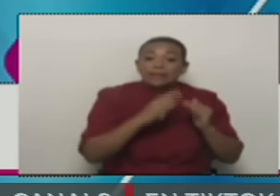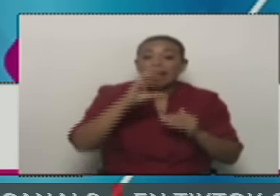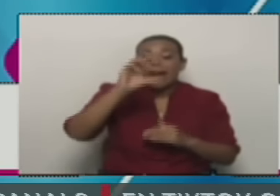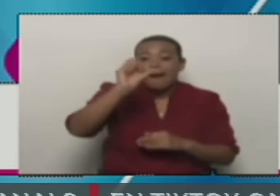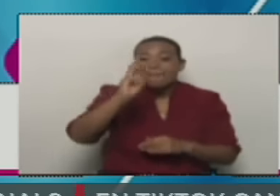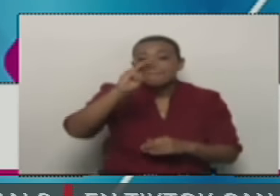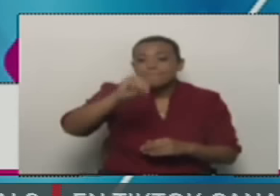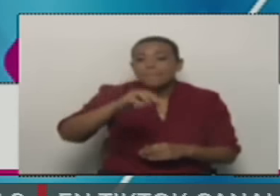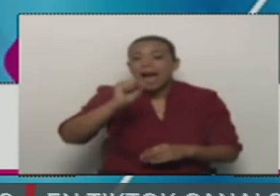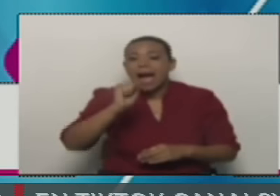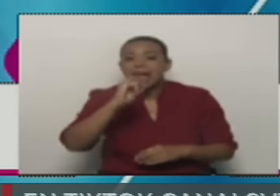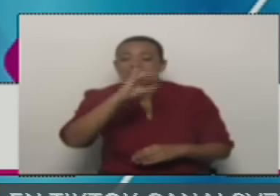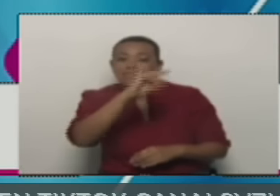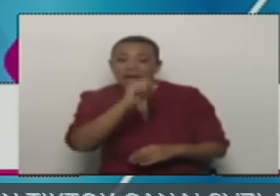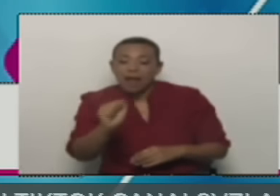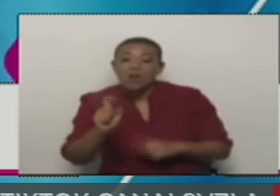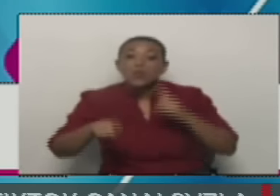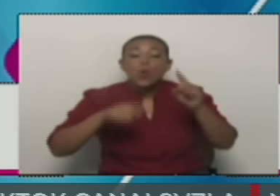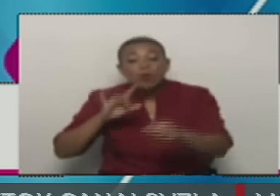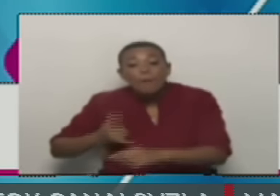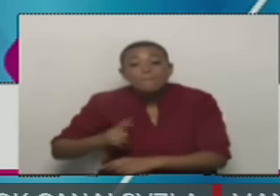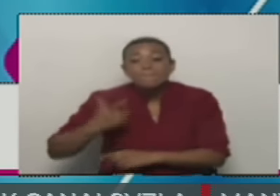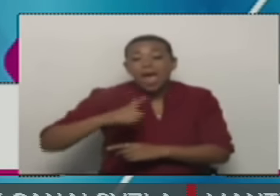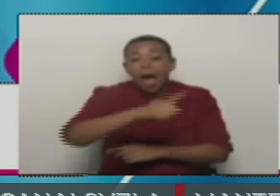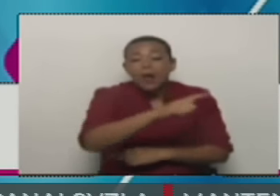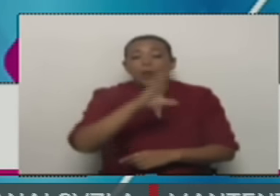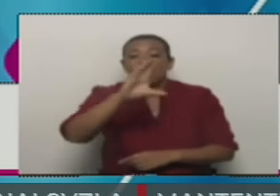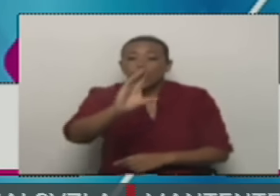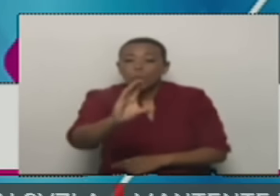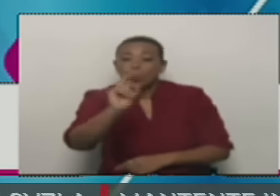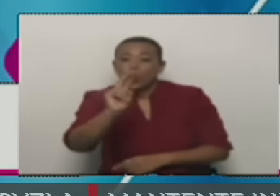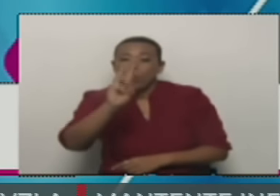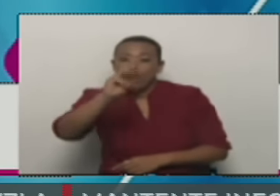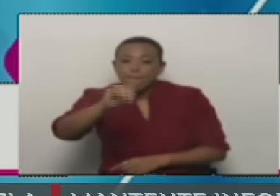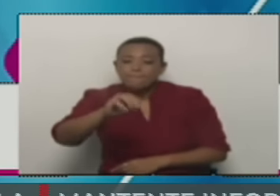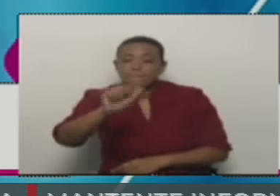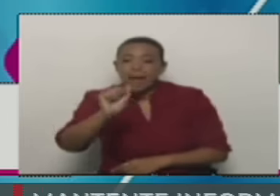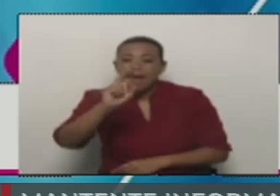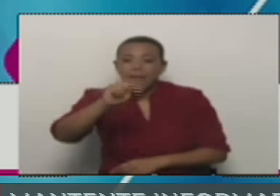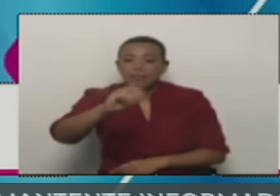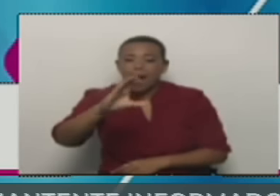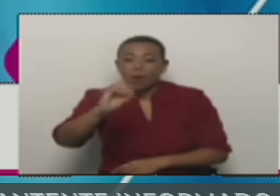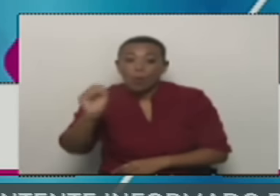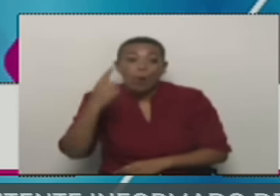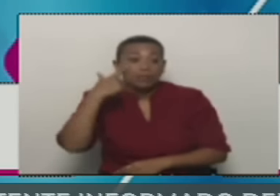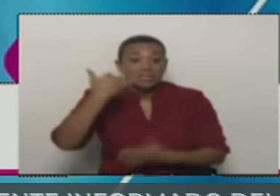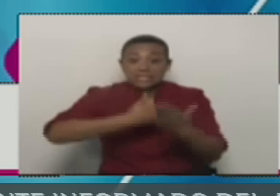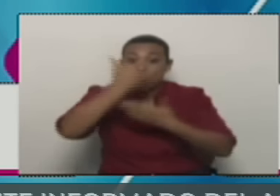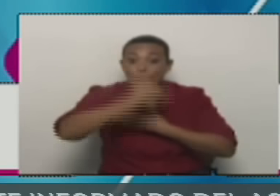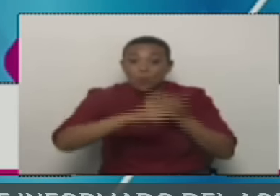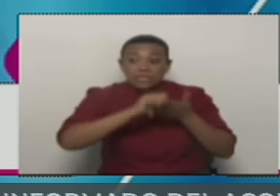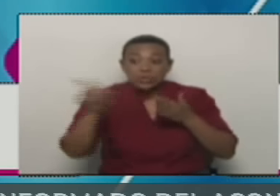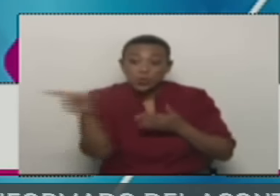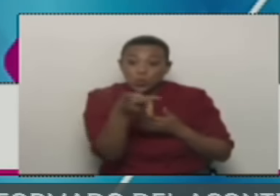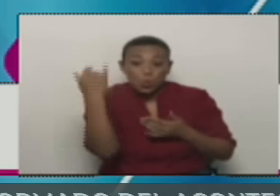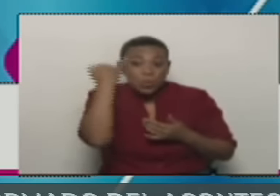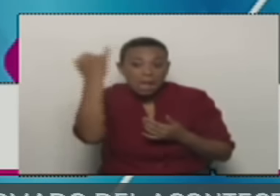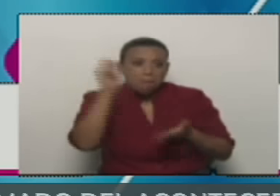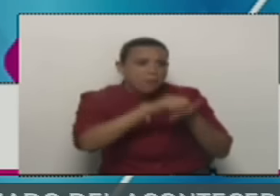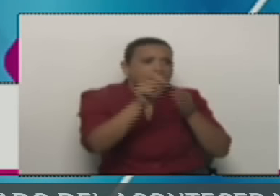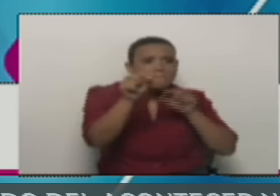conmigo a Cumanacoa la semana pasada y ya están en la terraza del Ministerio de Comunas diseñando un tremendo proyecto. Nosotros queremos que estos muchachos se queden.